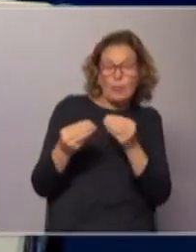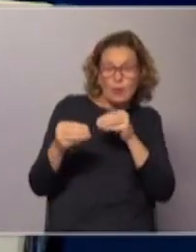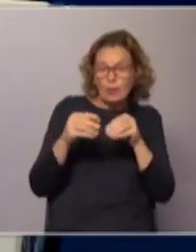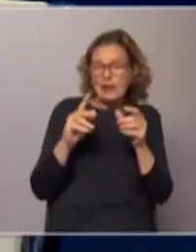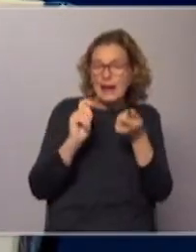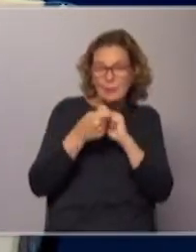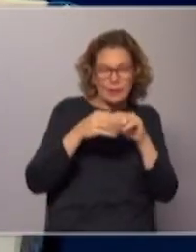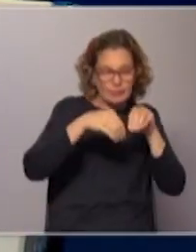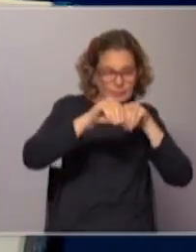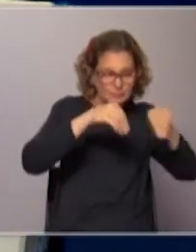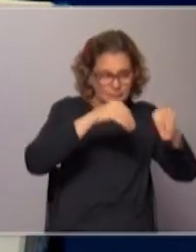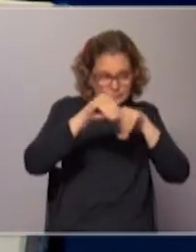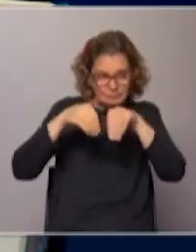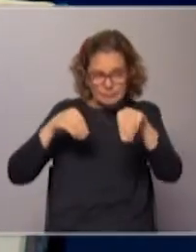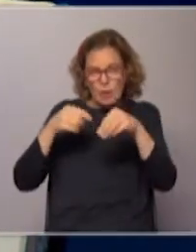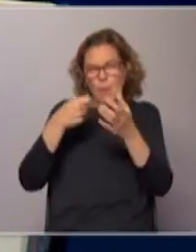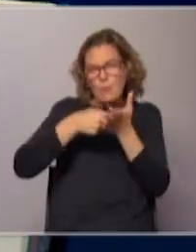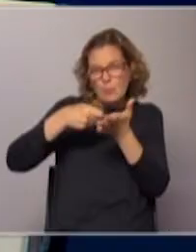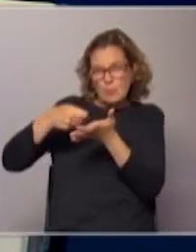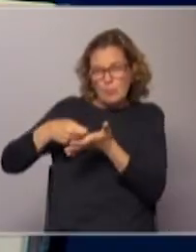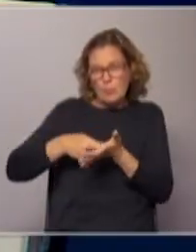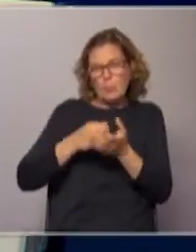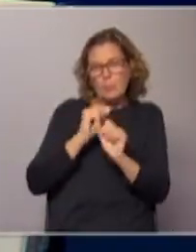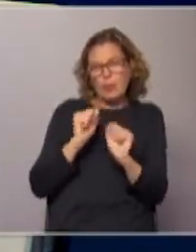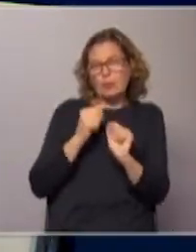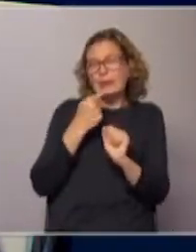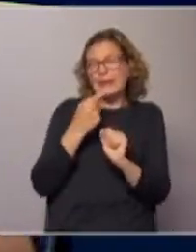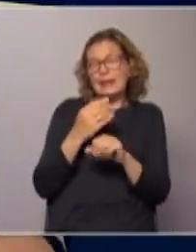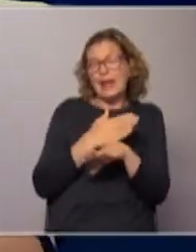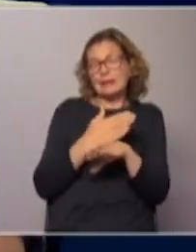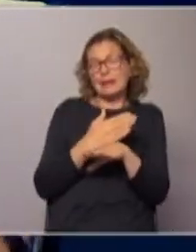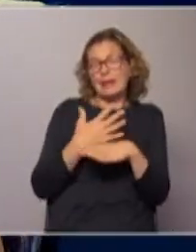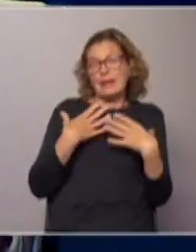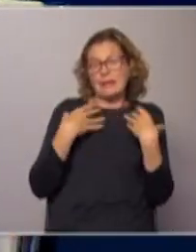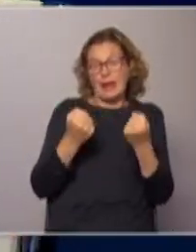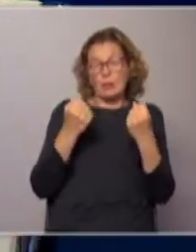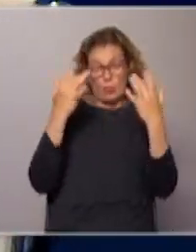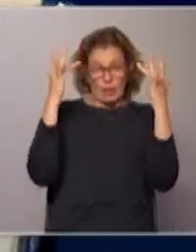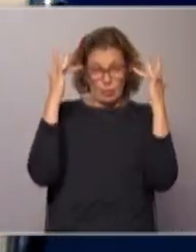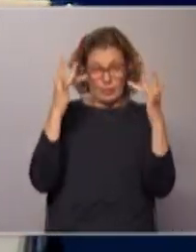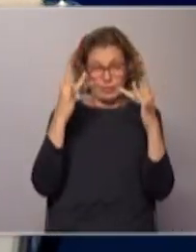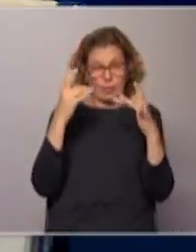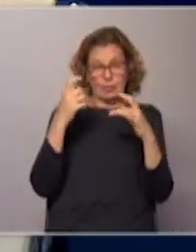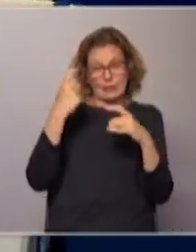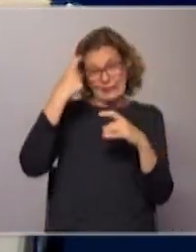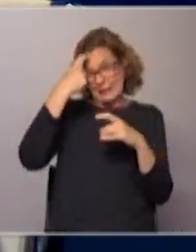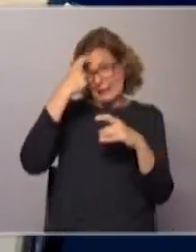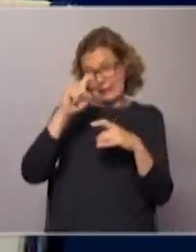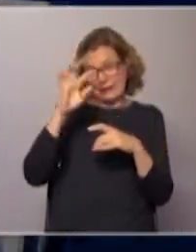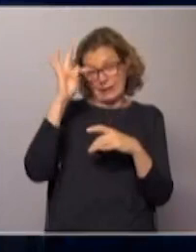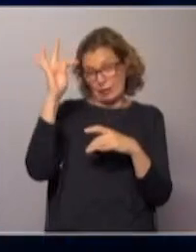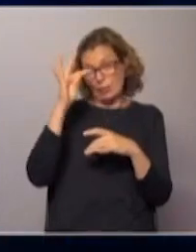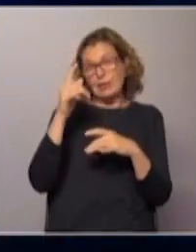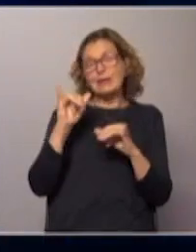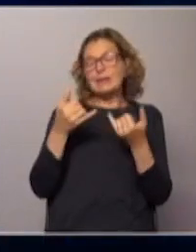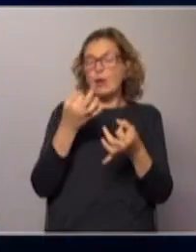desde que es este esto que yo comentaba hacia salud educación y ciencia y tecnología por decir usted ya